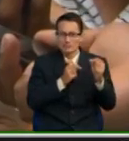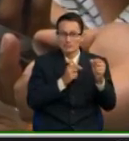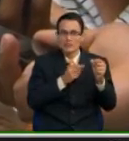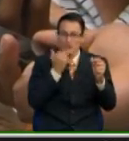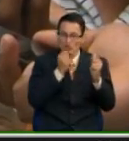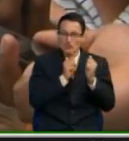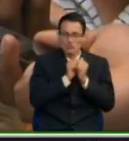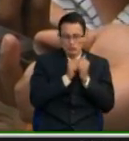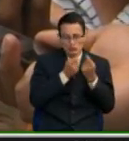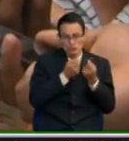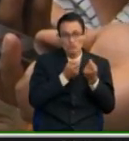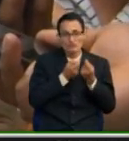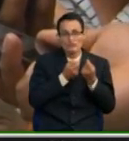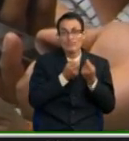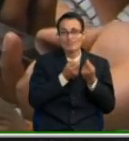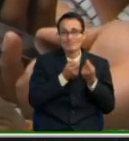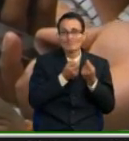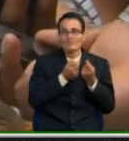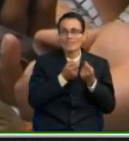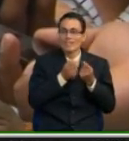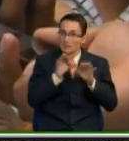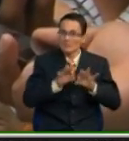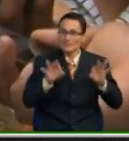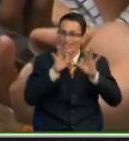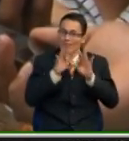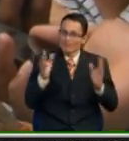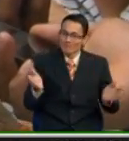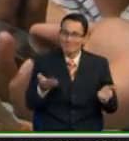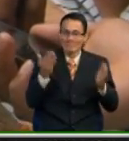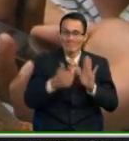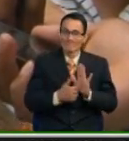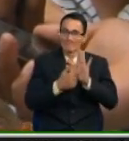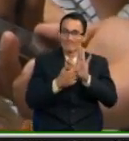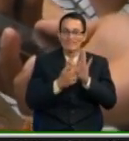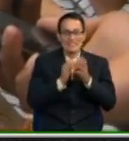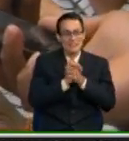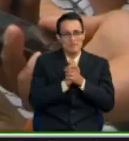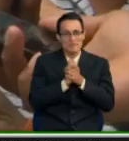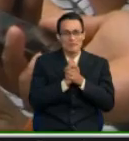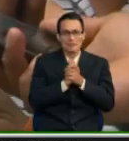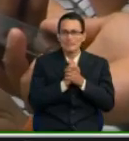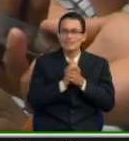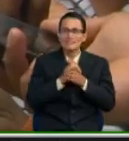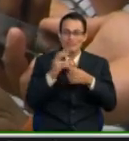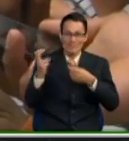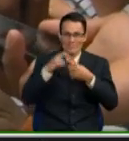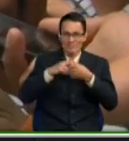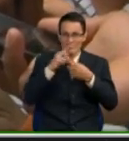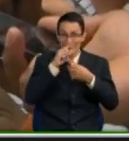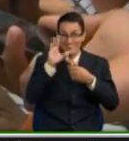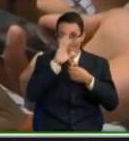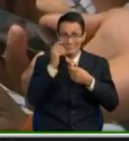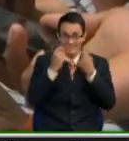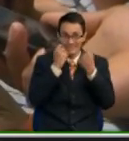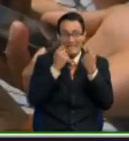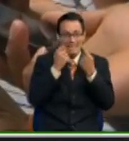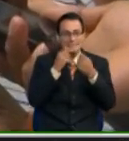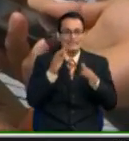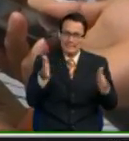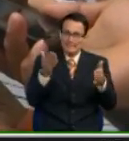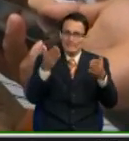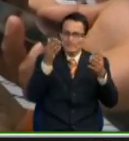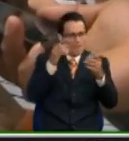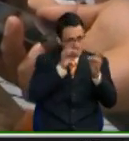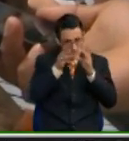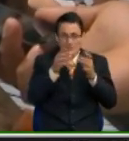entonces hay que saltar ese sentimiento de la amistad y lo que persigue fenalco es primero y poco a poco posicionando la fecha darle